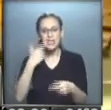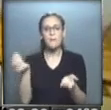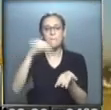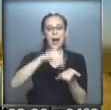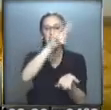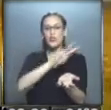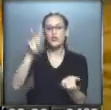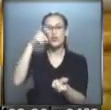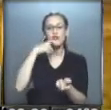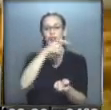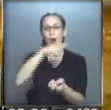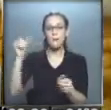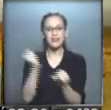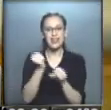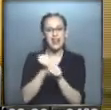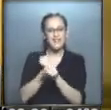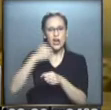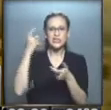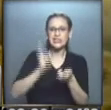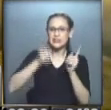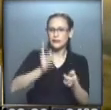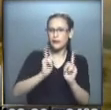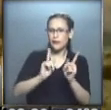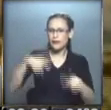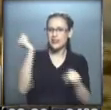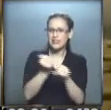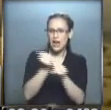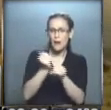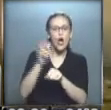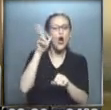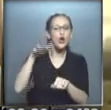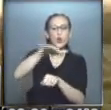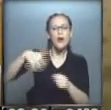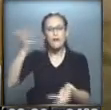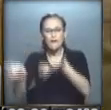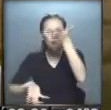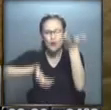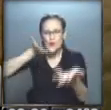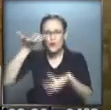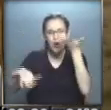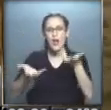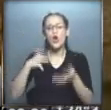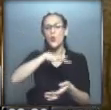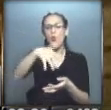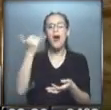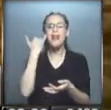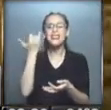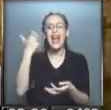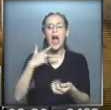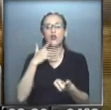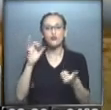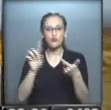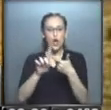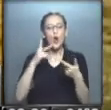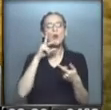bomberos voluntarios siguen combatiendo los 8 focos de incendio que se localizan entre Yacanto y Villa Alpina,